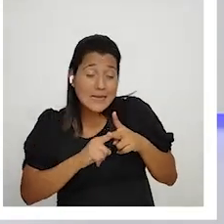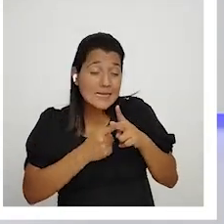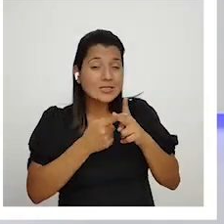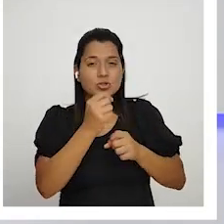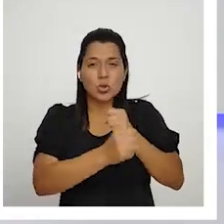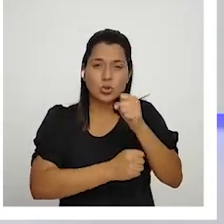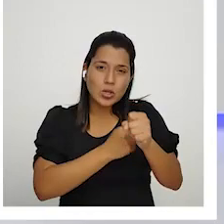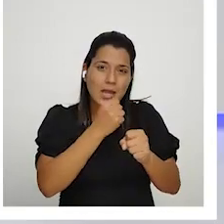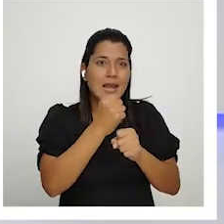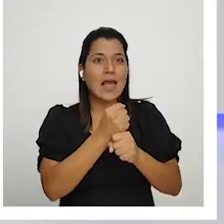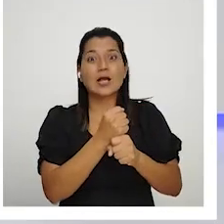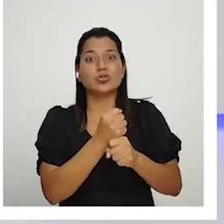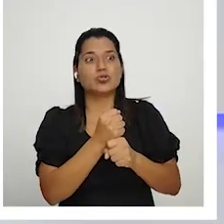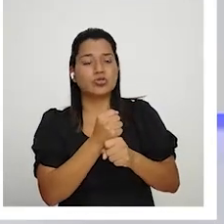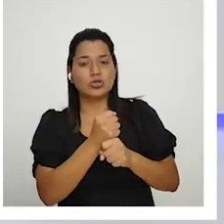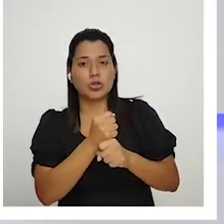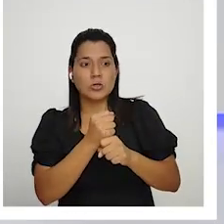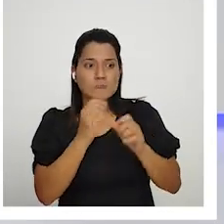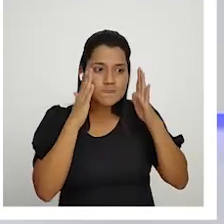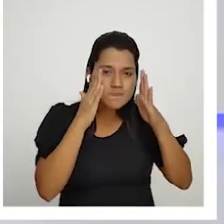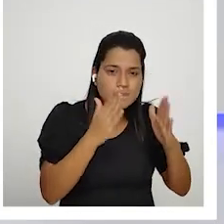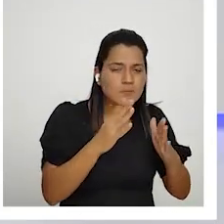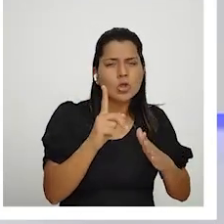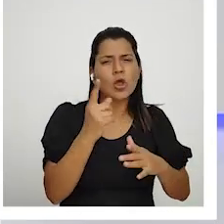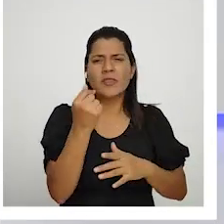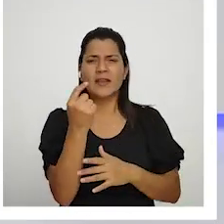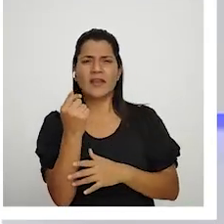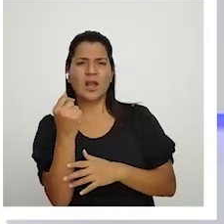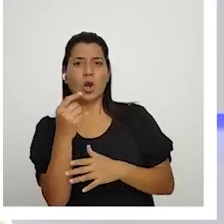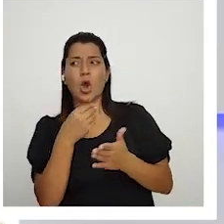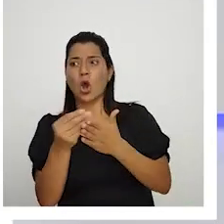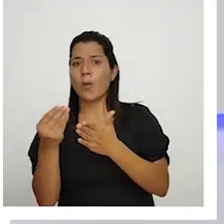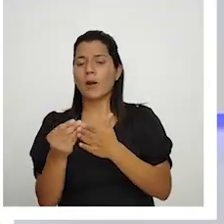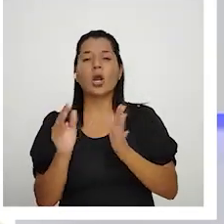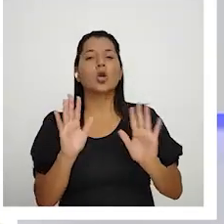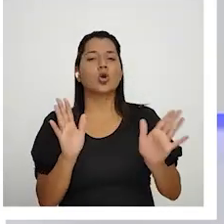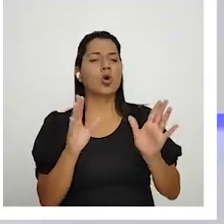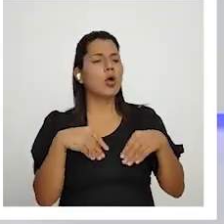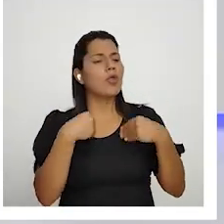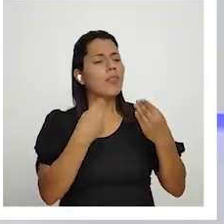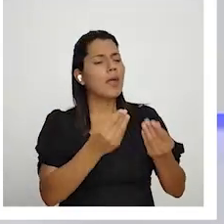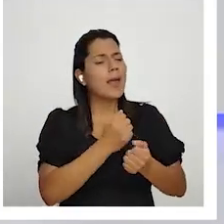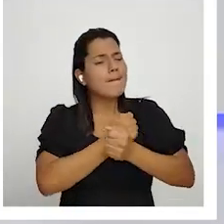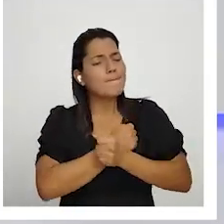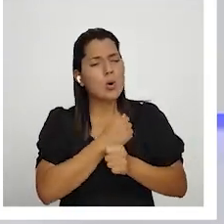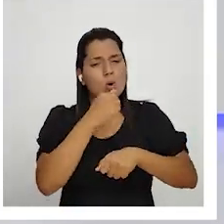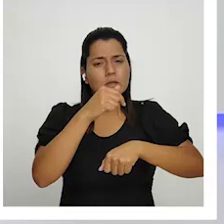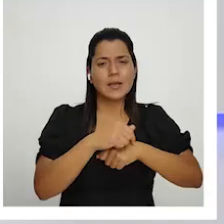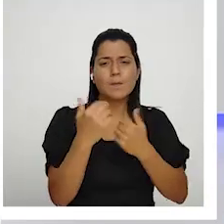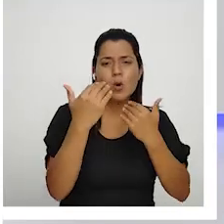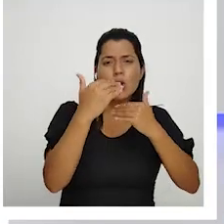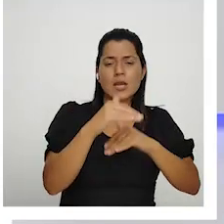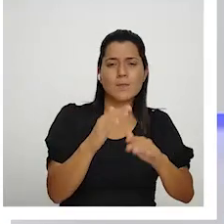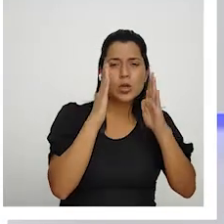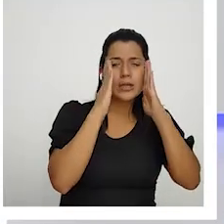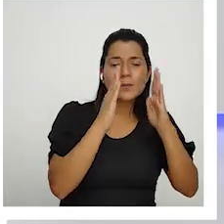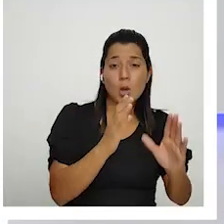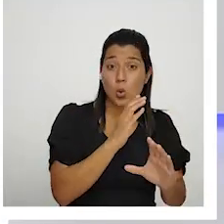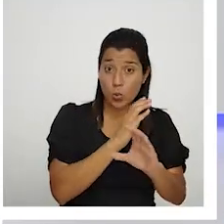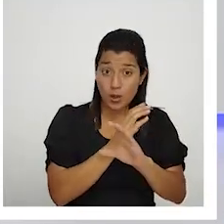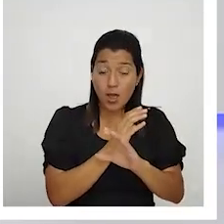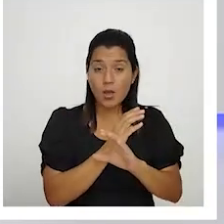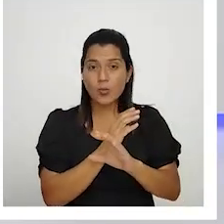como muy capitalista, sino hablamos de invertir amor, tiempo, límites, atención, cuidado, ¿verdad? Que eso es lo que construye los